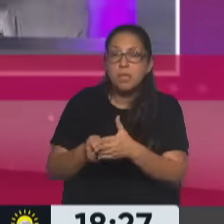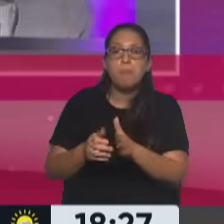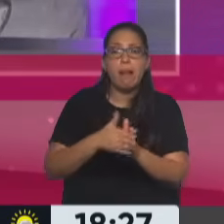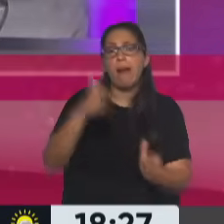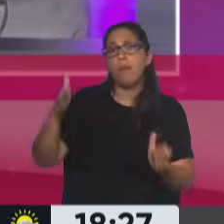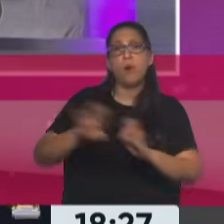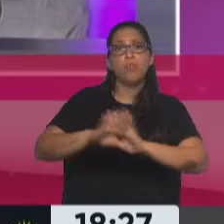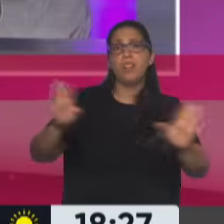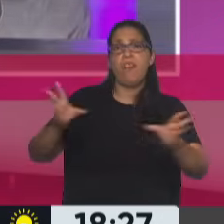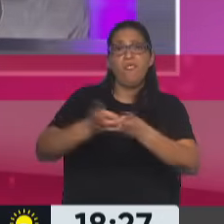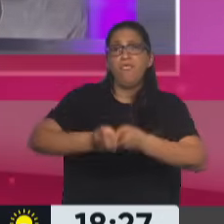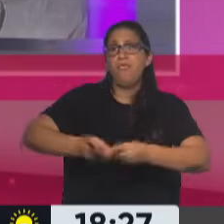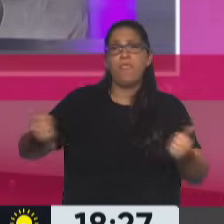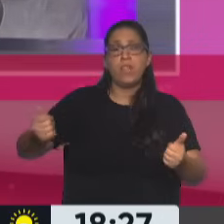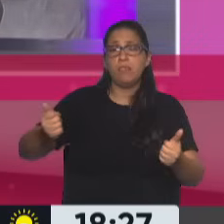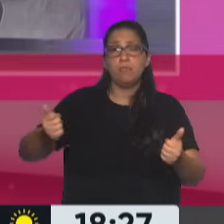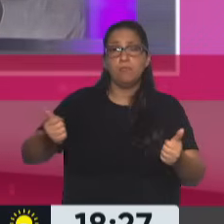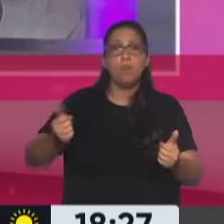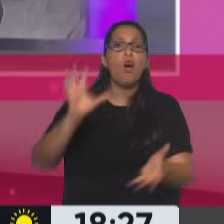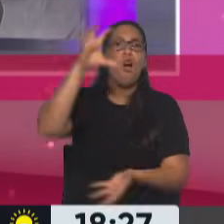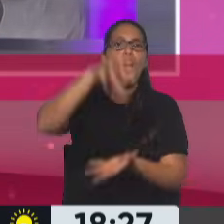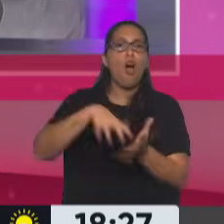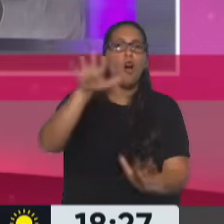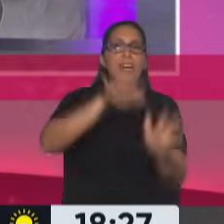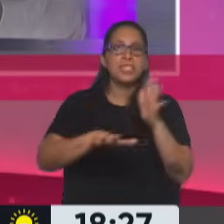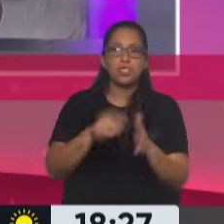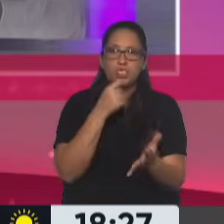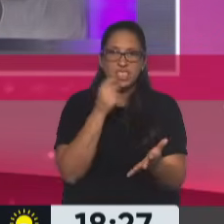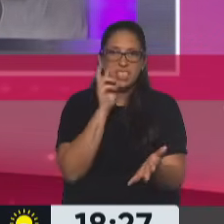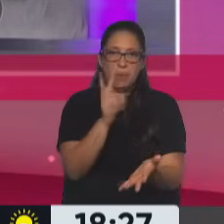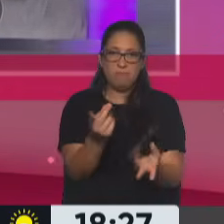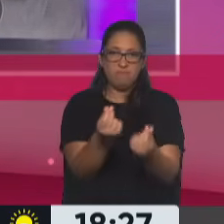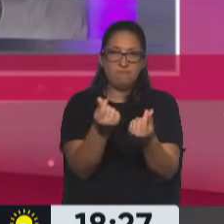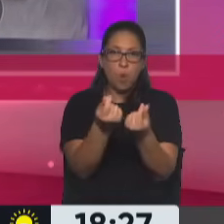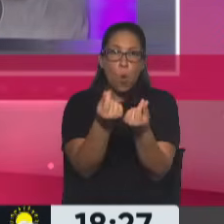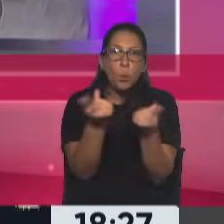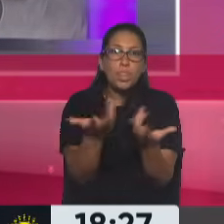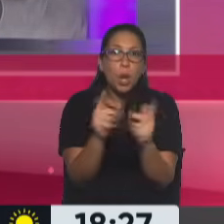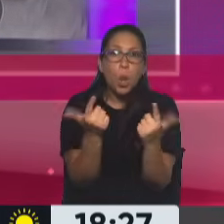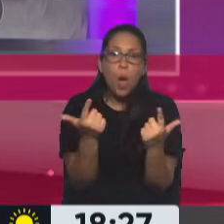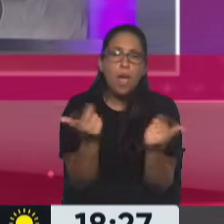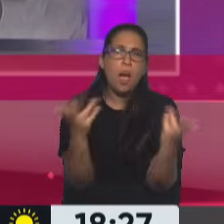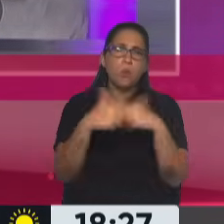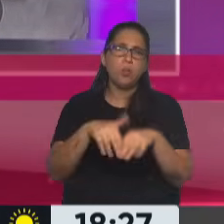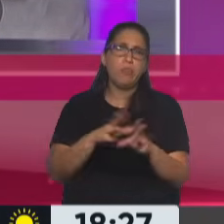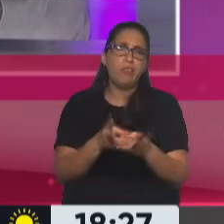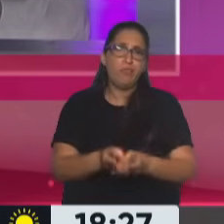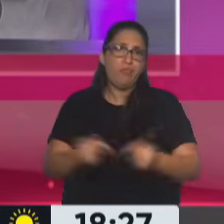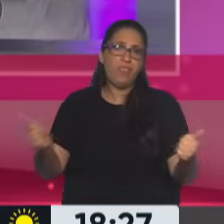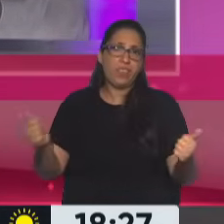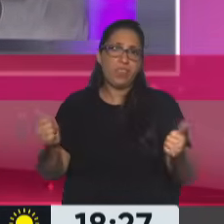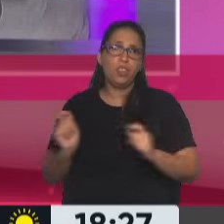Las organizaciones por lo general mueren cuando nadie le encuentra una utilidad última, y los grandes poderes son los que le tienen que encontrar.